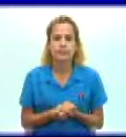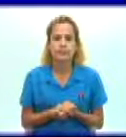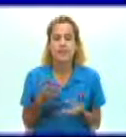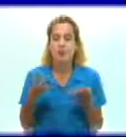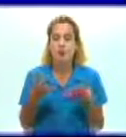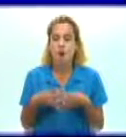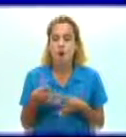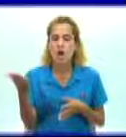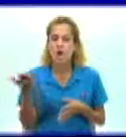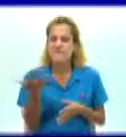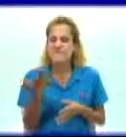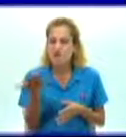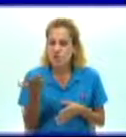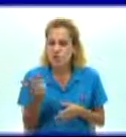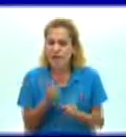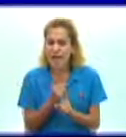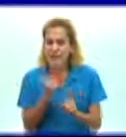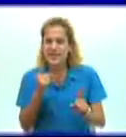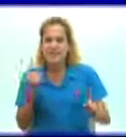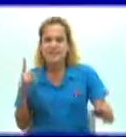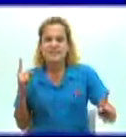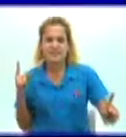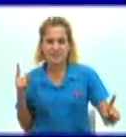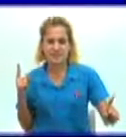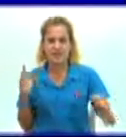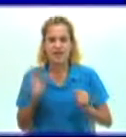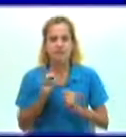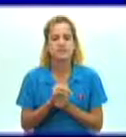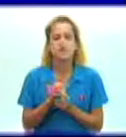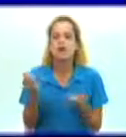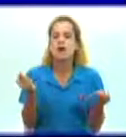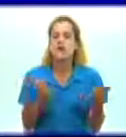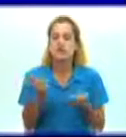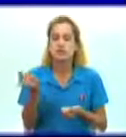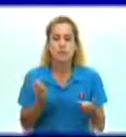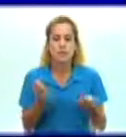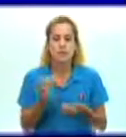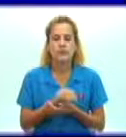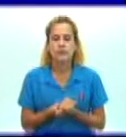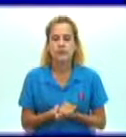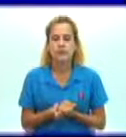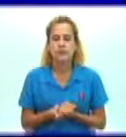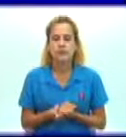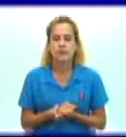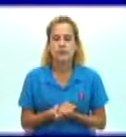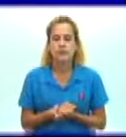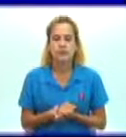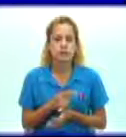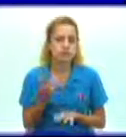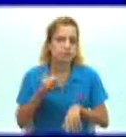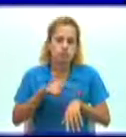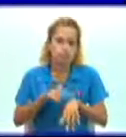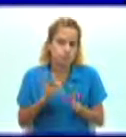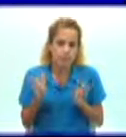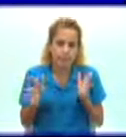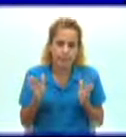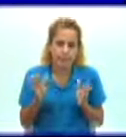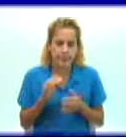relacionado con la velocidad, con la distancia que recorre ese automóvil en un tiempo